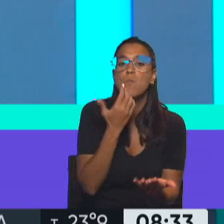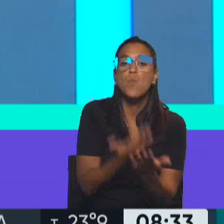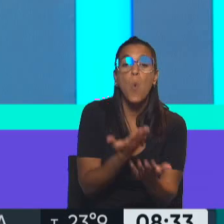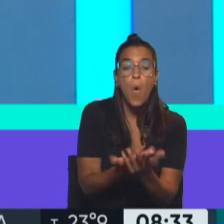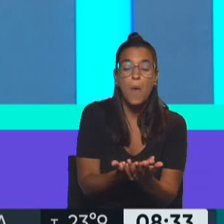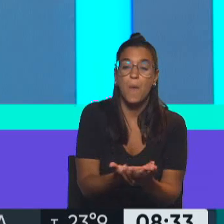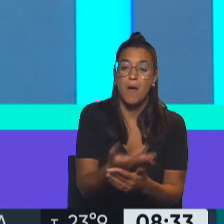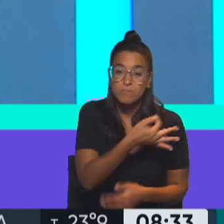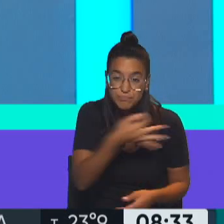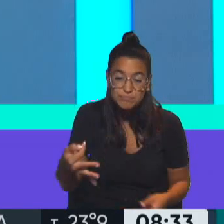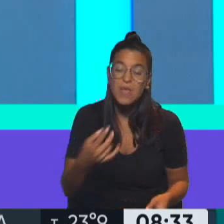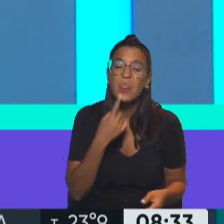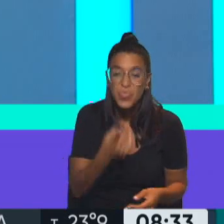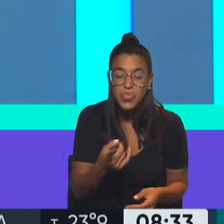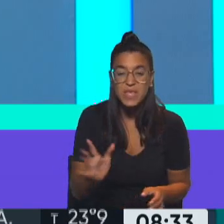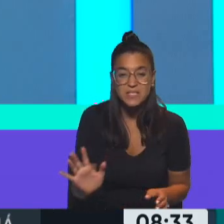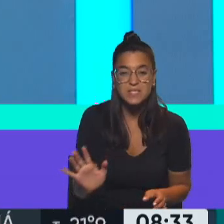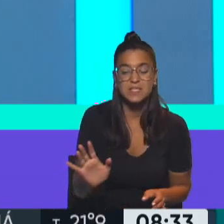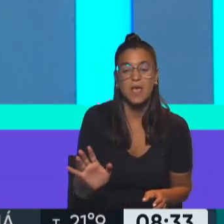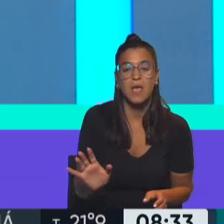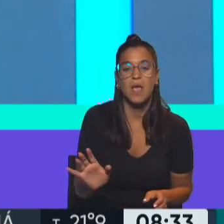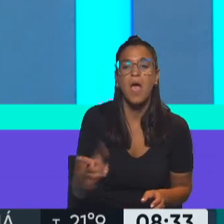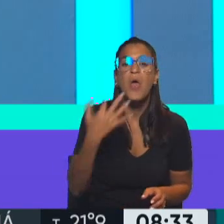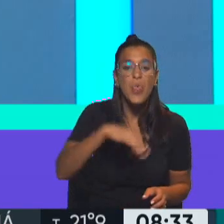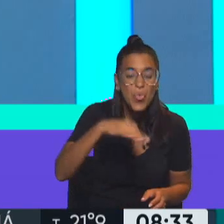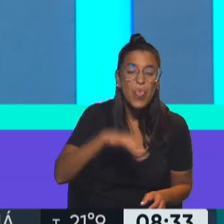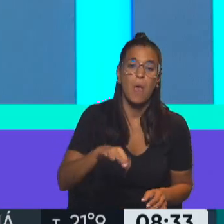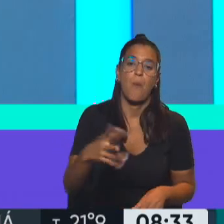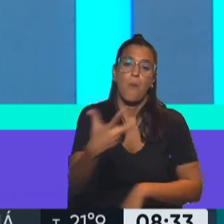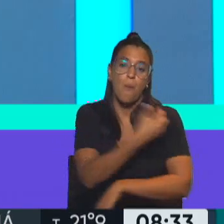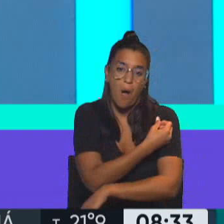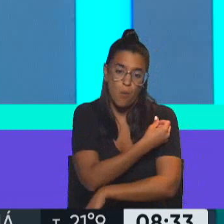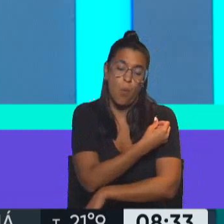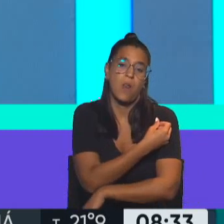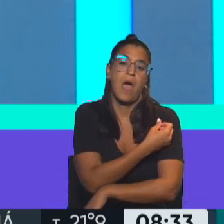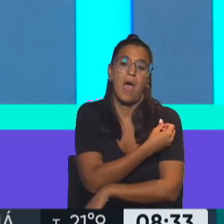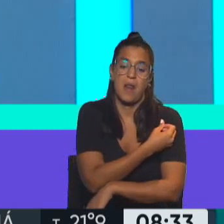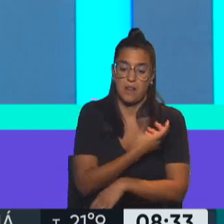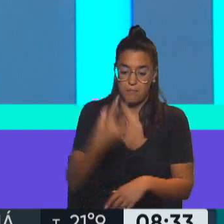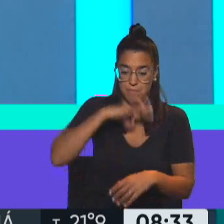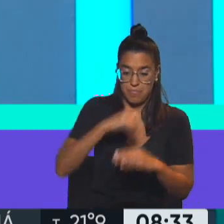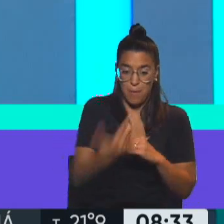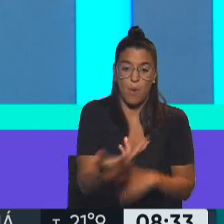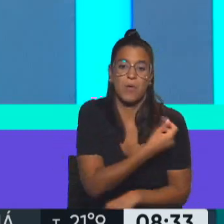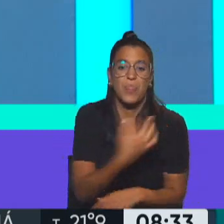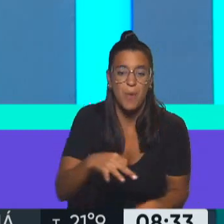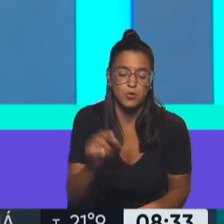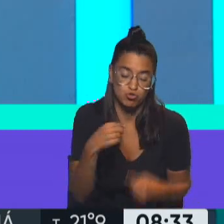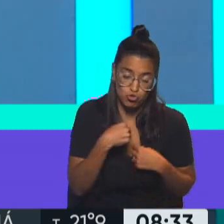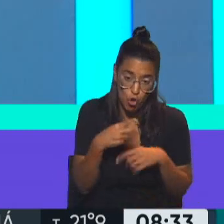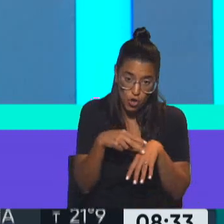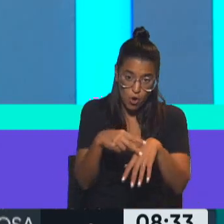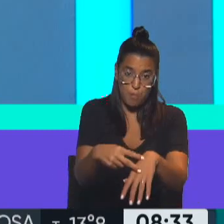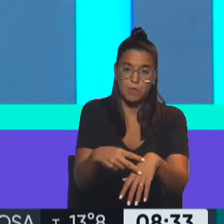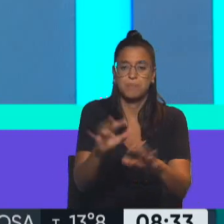científica que determine que uno deba o no deba vacunarse luego de la infección. Lo que yo recomiendo es